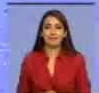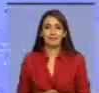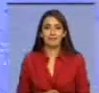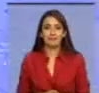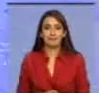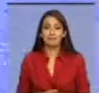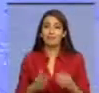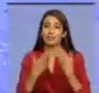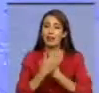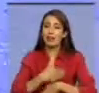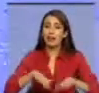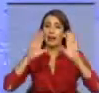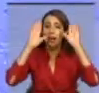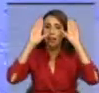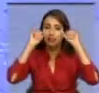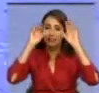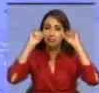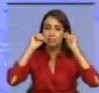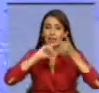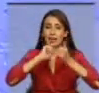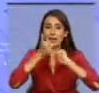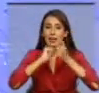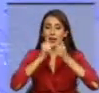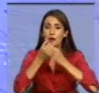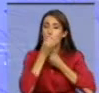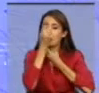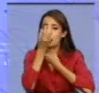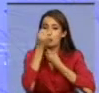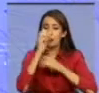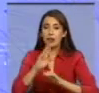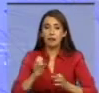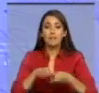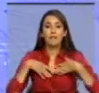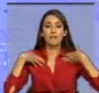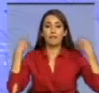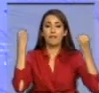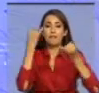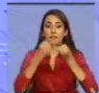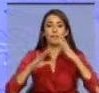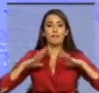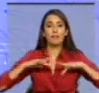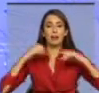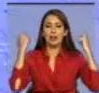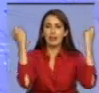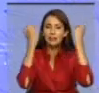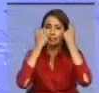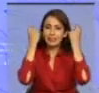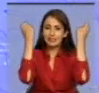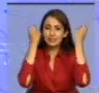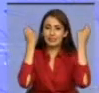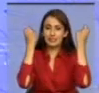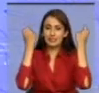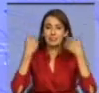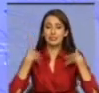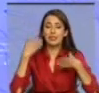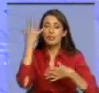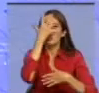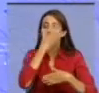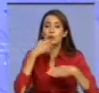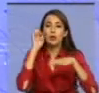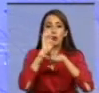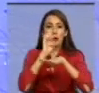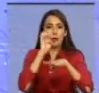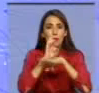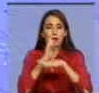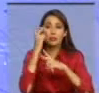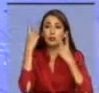Ya nos despedimos, enseguida vienen los deportes, les deseamos un feliz feriado, celebren, disfruten de nuestro país que es maravilloso y